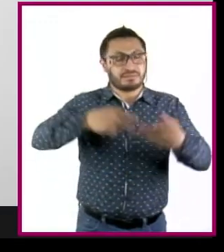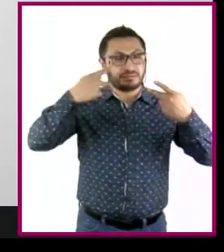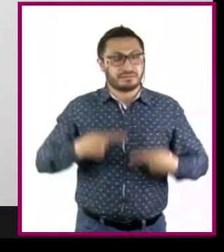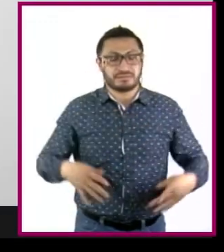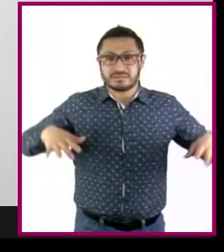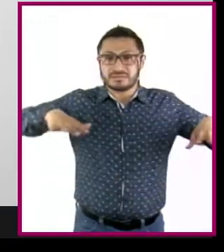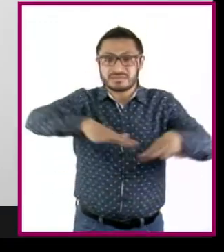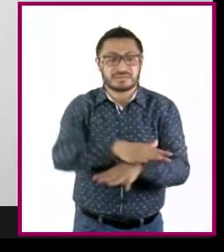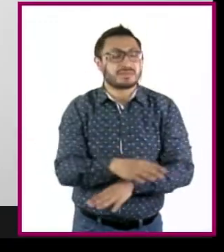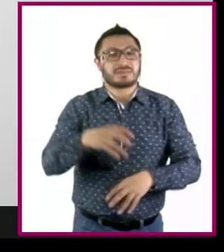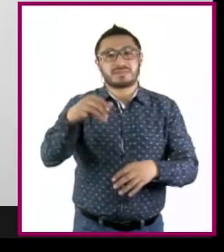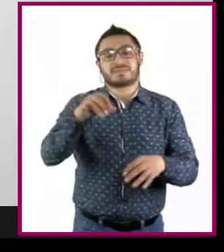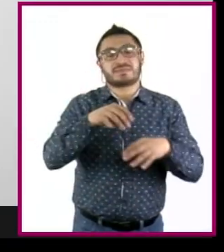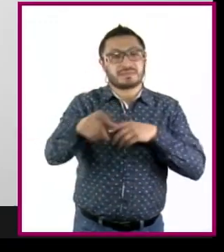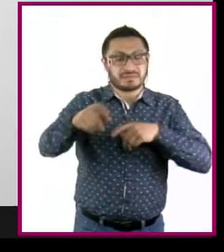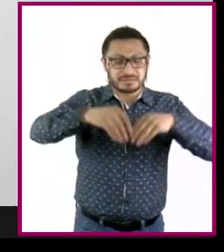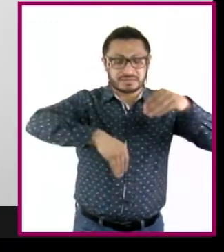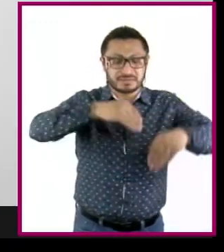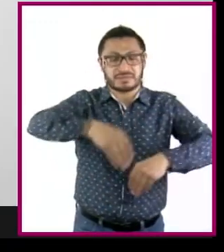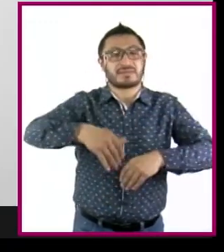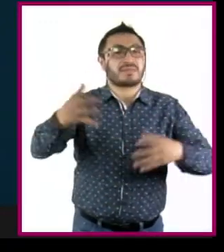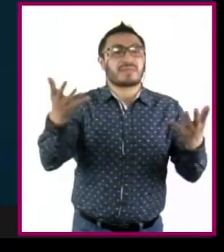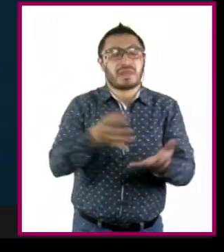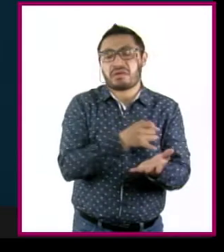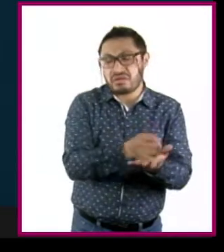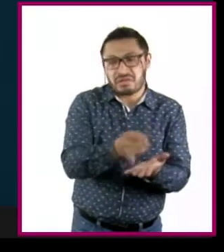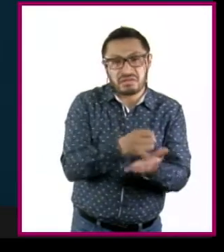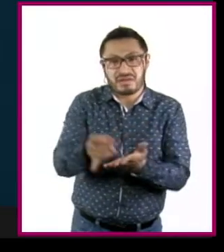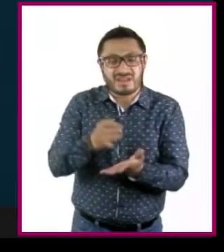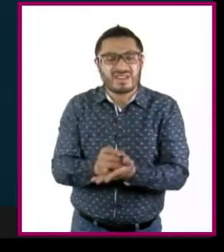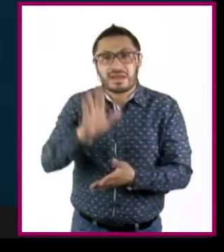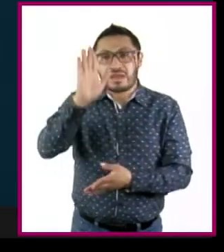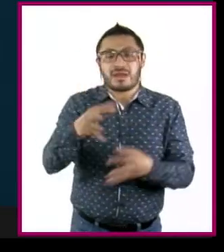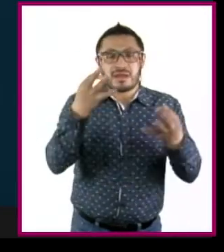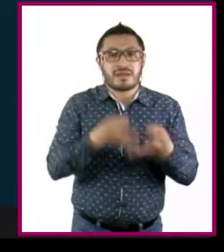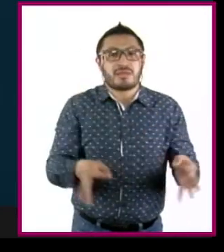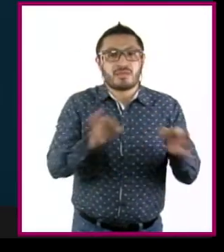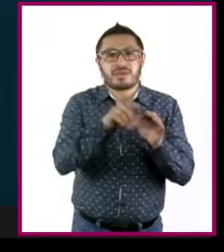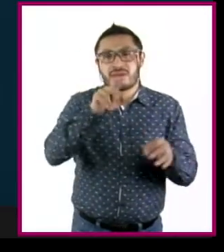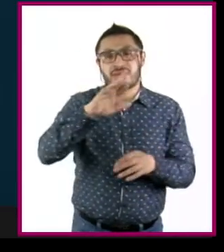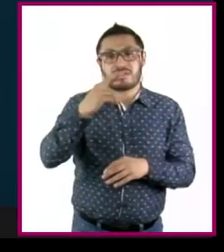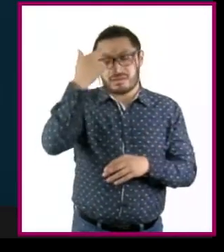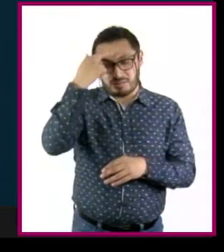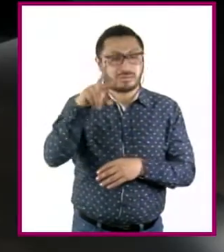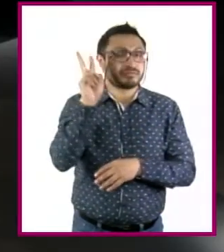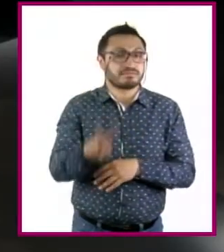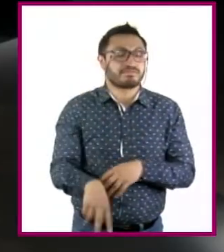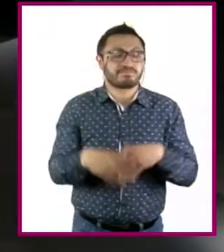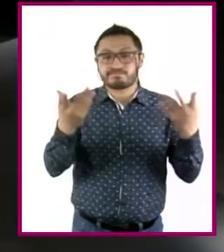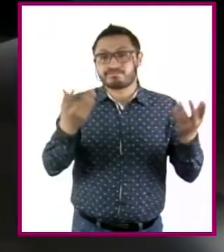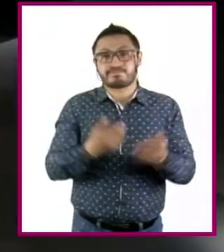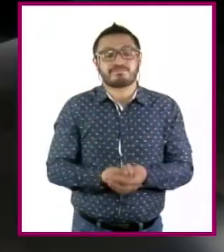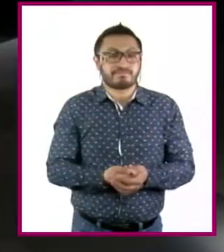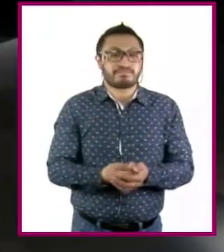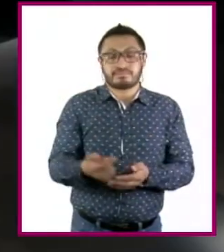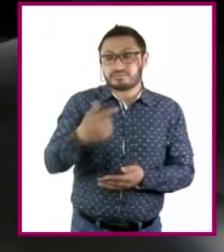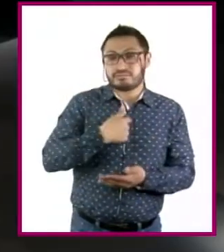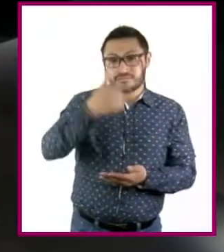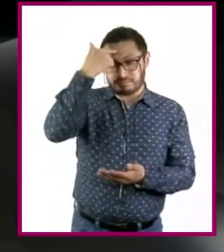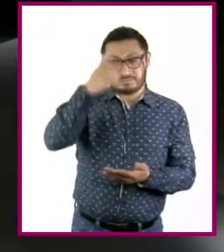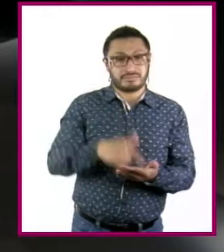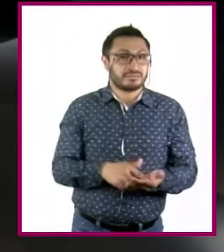en la toma y ejecución de decisiones, parece importante tenerla a la vista, ¿no crees? A mí me